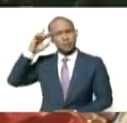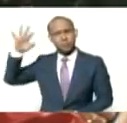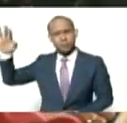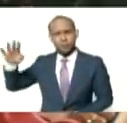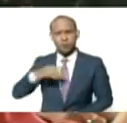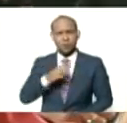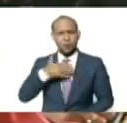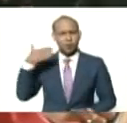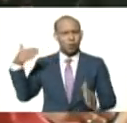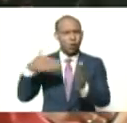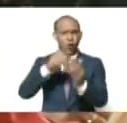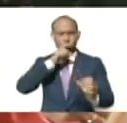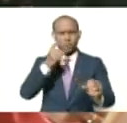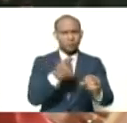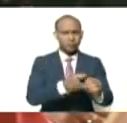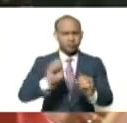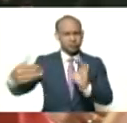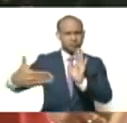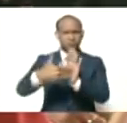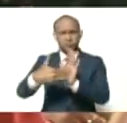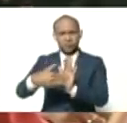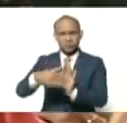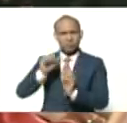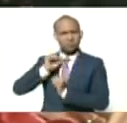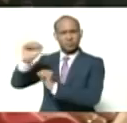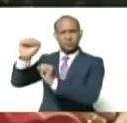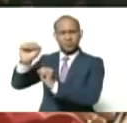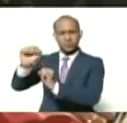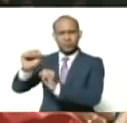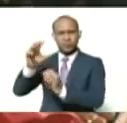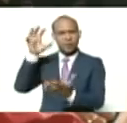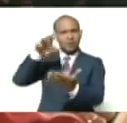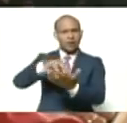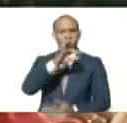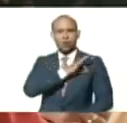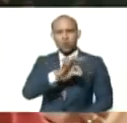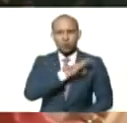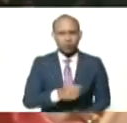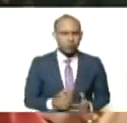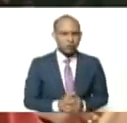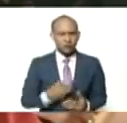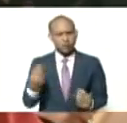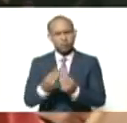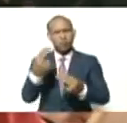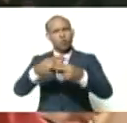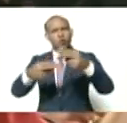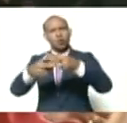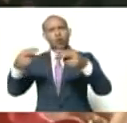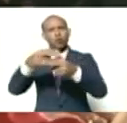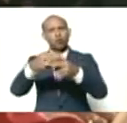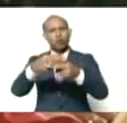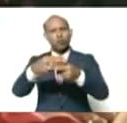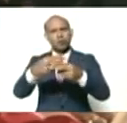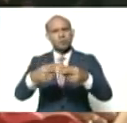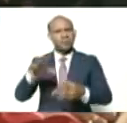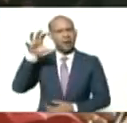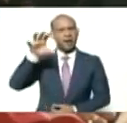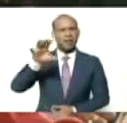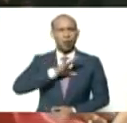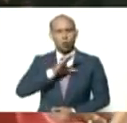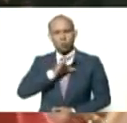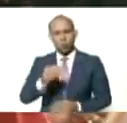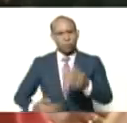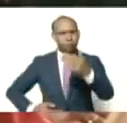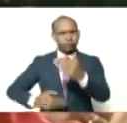vencer al enemigo imperial, alcanzar el Estado socialista y con ellos construir el estado de bienestar de nuestro